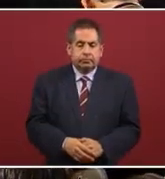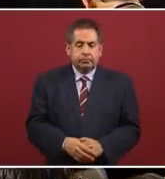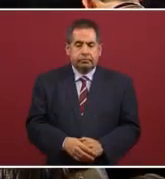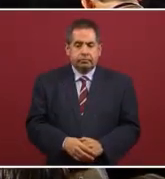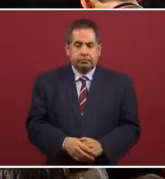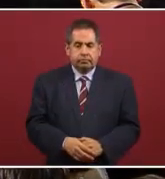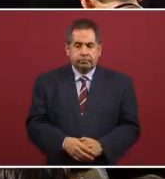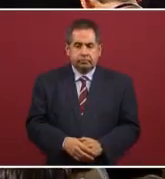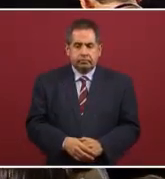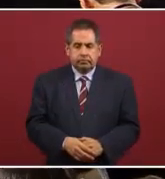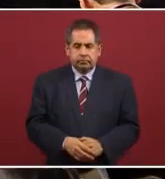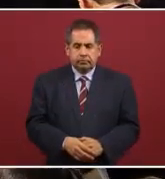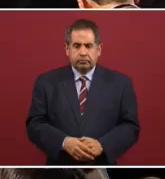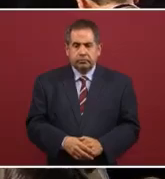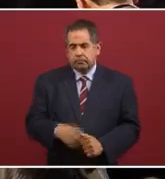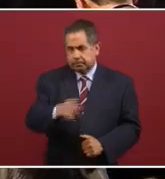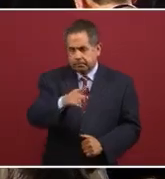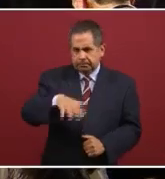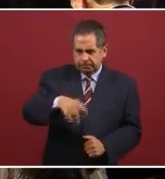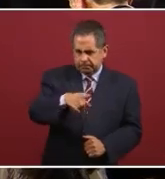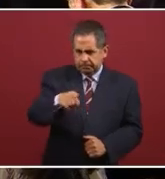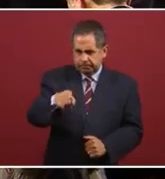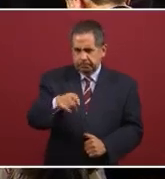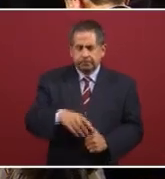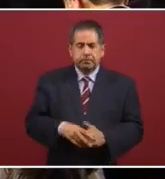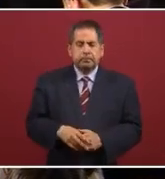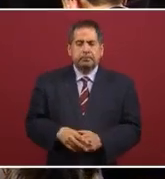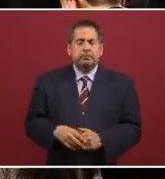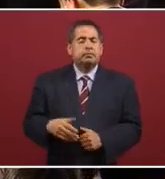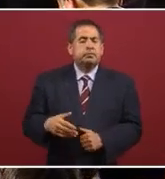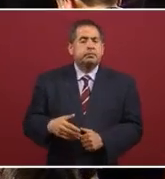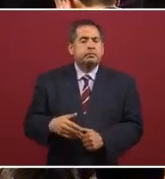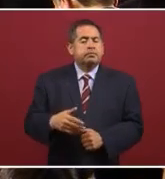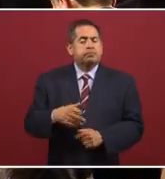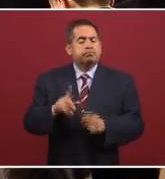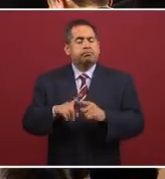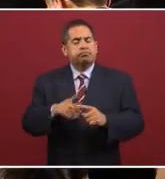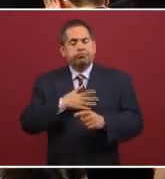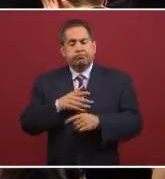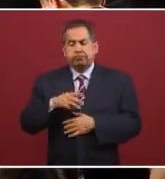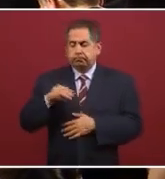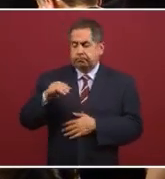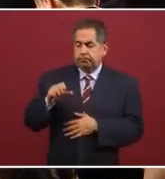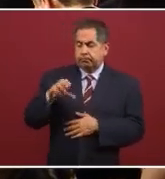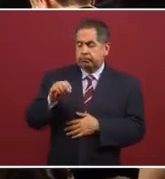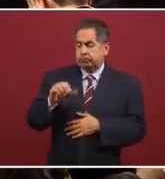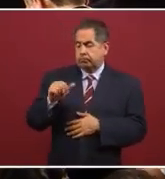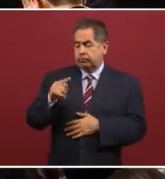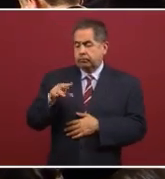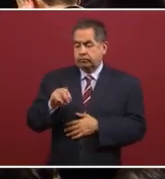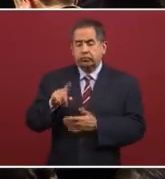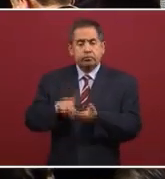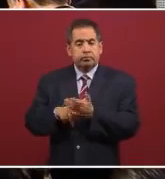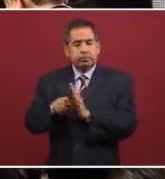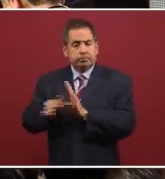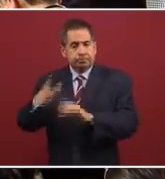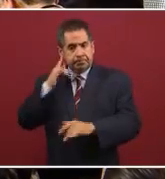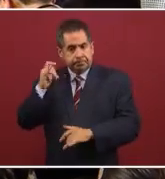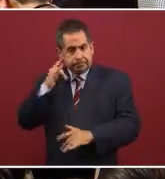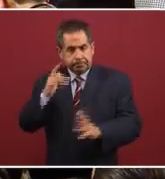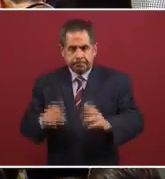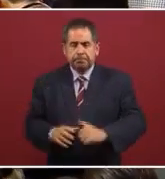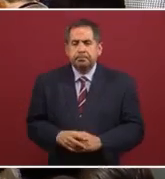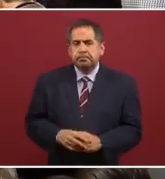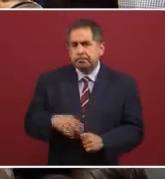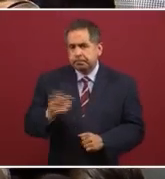Los 5, ¿no? A ver. Sí, presidente, buenos días. Marco Antonio Olvera, corresponsal de Radio Latino, California. Quisiera preguntarle, yo sé que